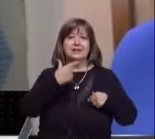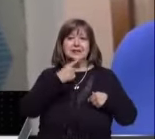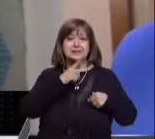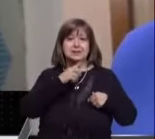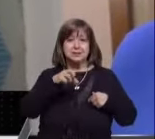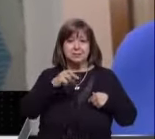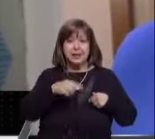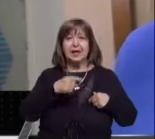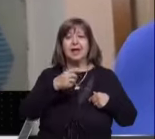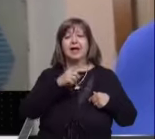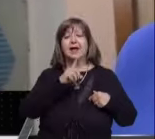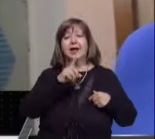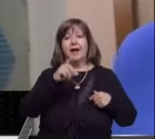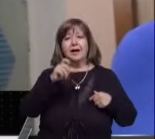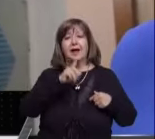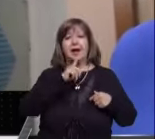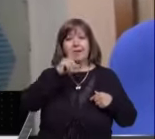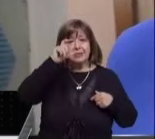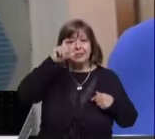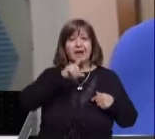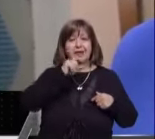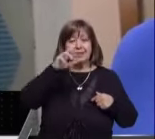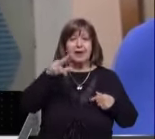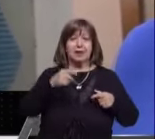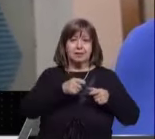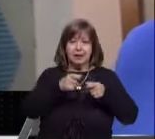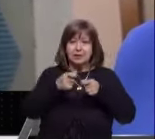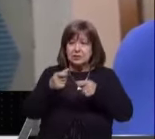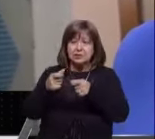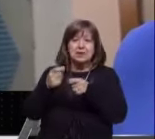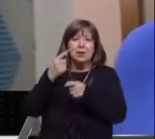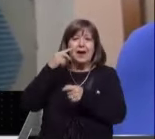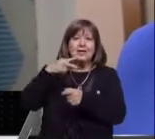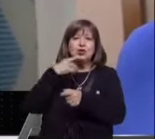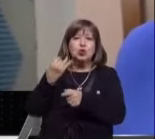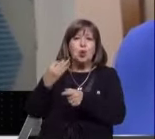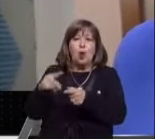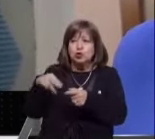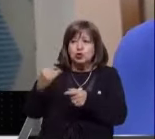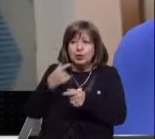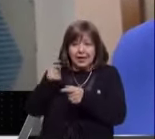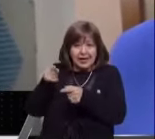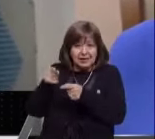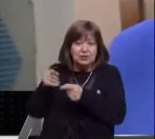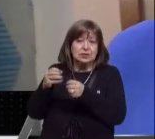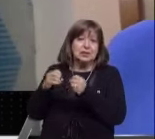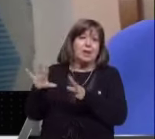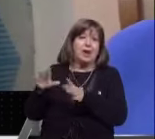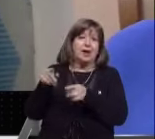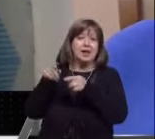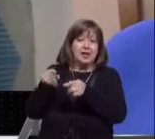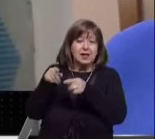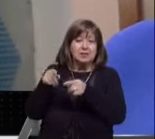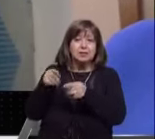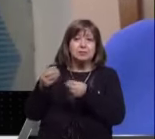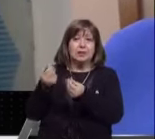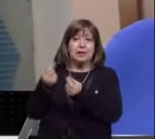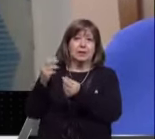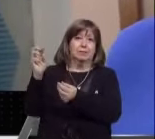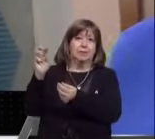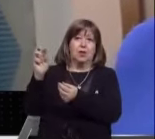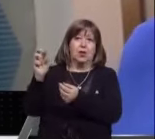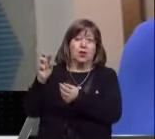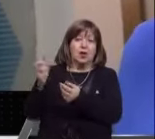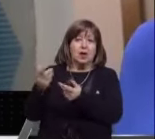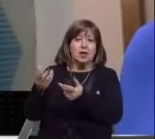pagos en forma tan tardía hace que tampoco se presenten a dar los insumos. ¿Marcela? Entonces, es una cascada de cosas. Y atrás de eso, por supuesto, yo hablo de los colegas,